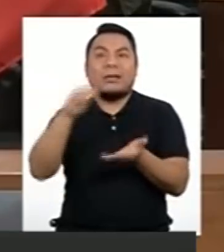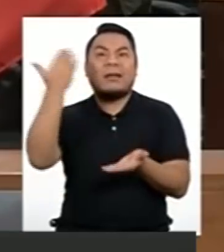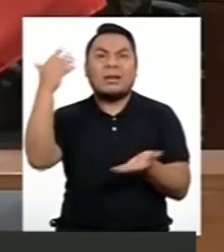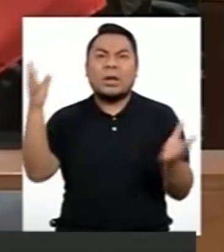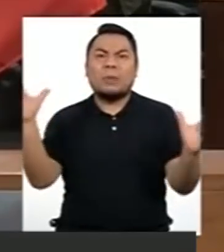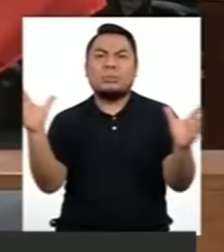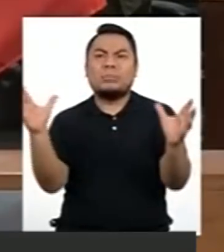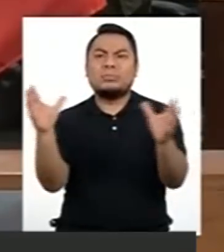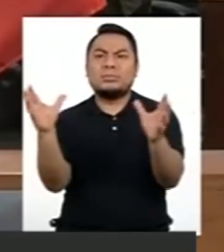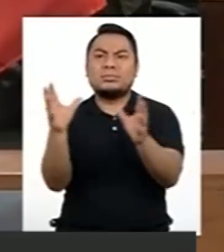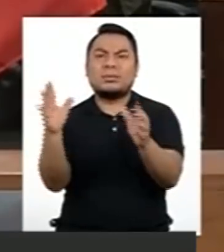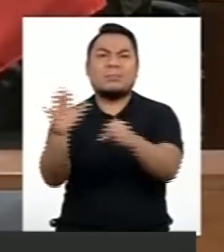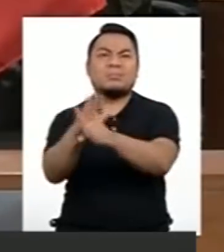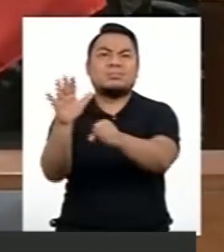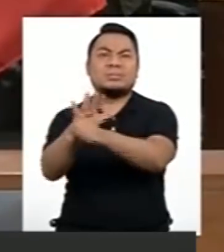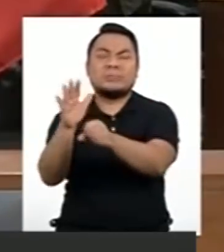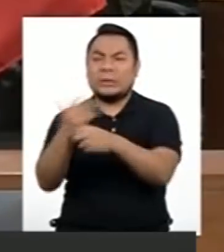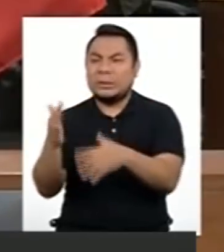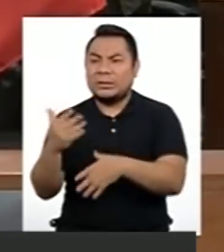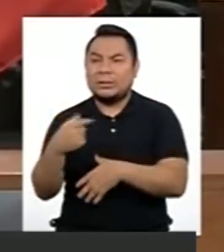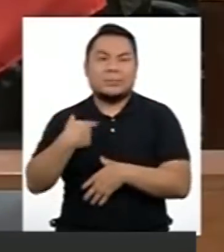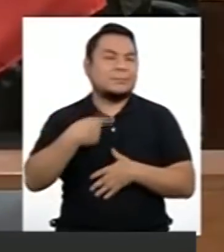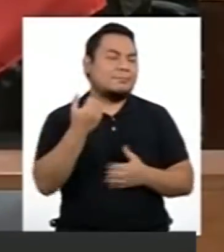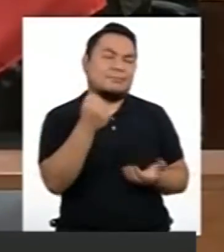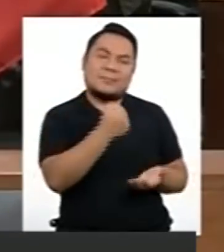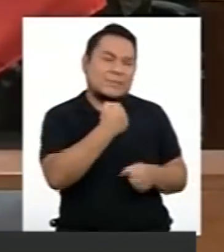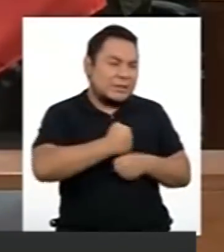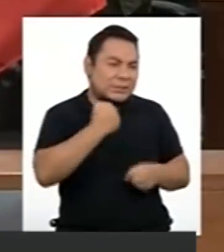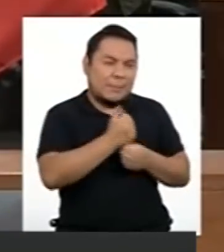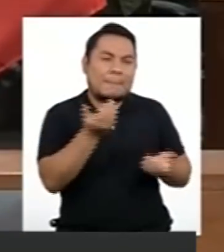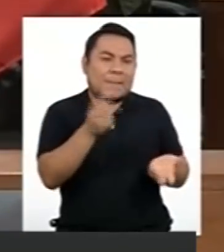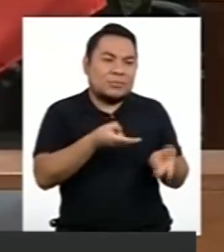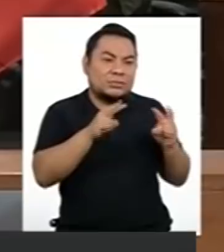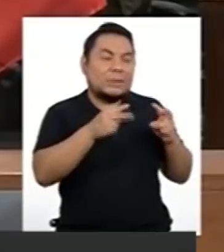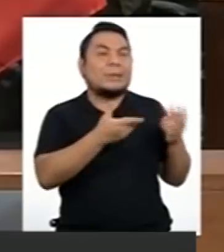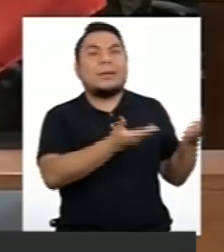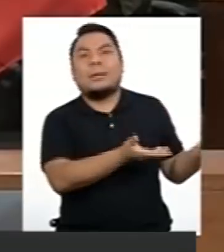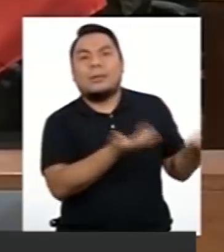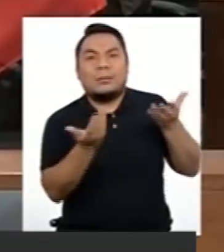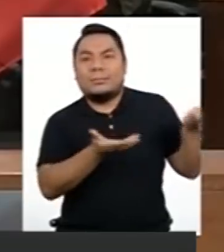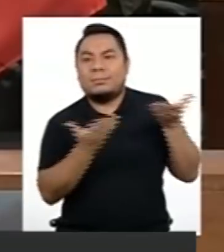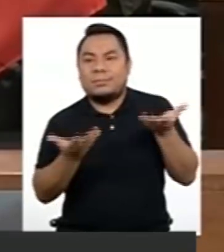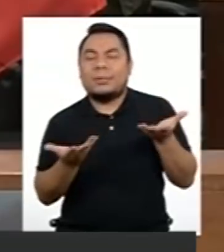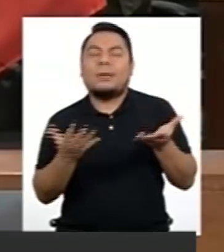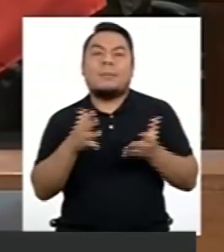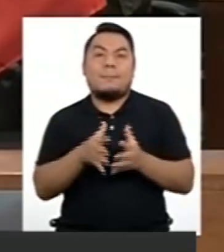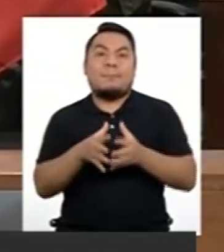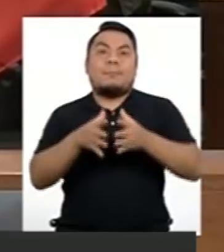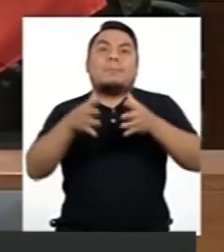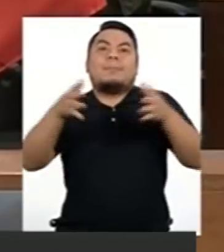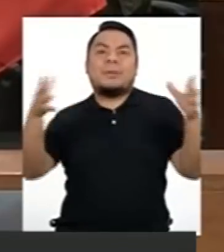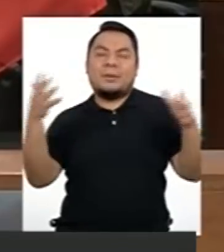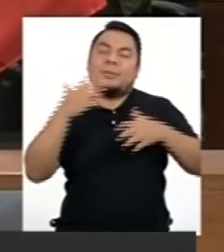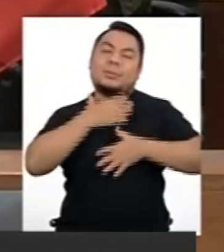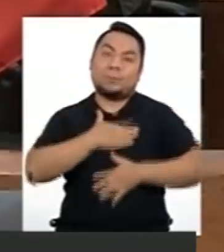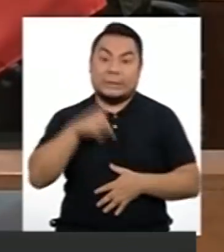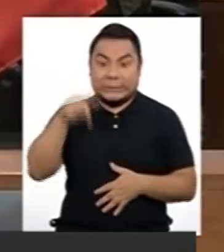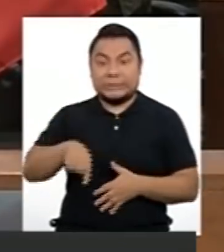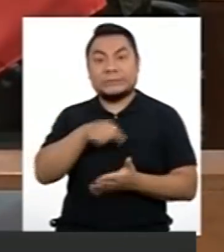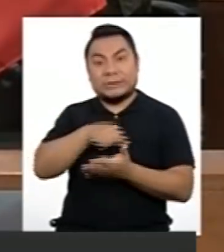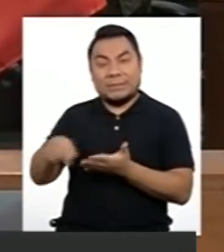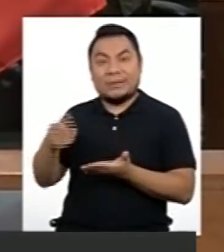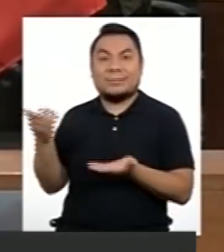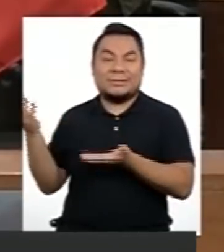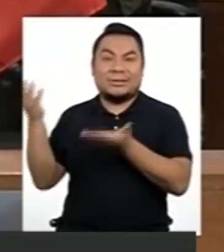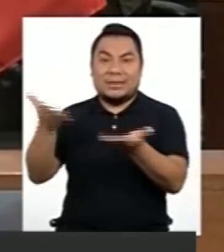acortando, disminuyendo, otro esfuerzo más nos permite ampliar la oferta, como decíamos, para llegar en esta semana